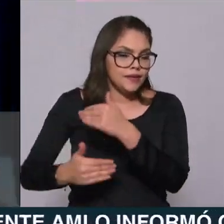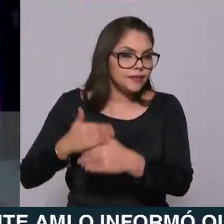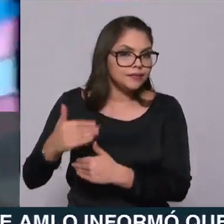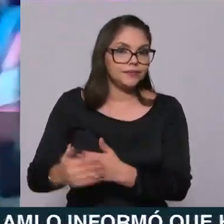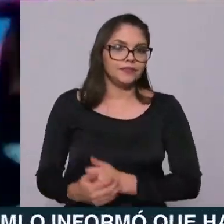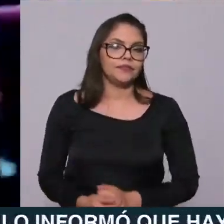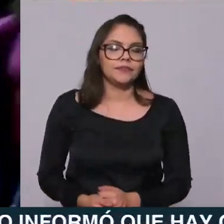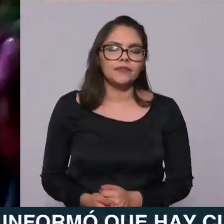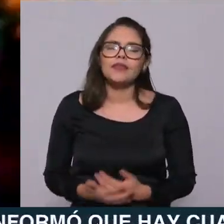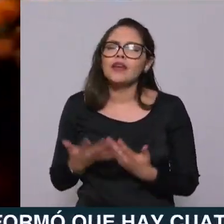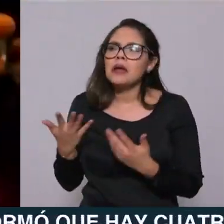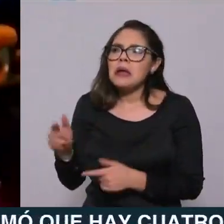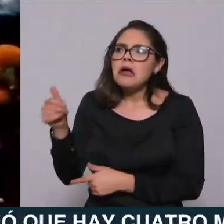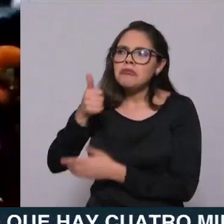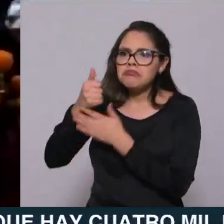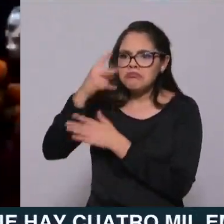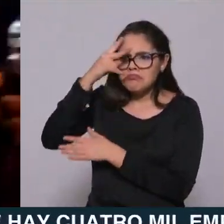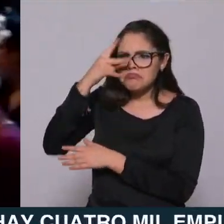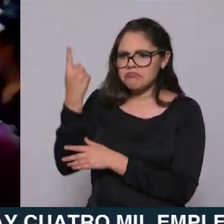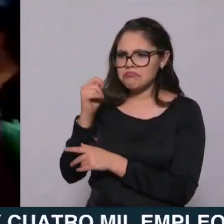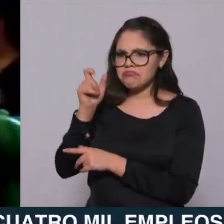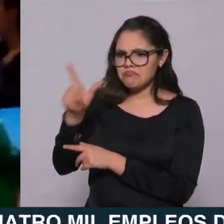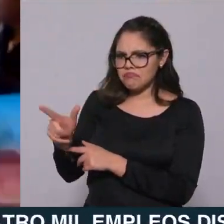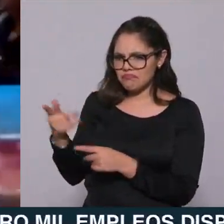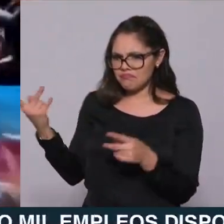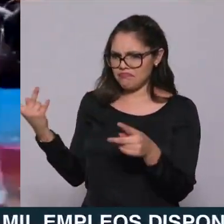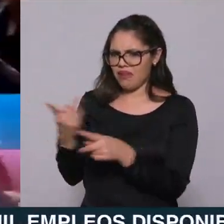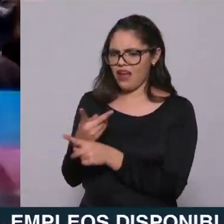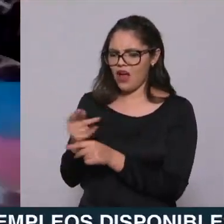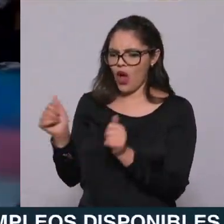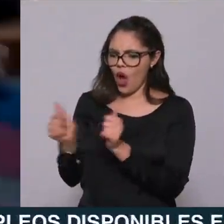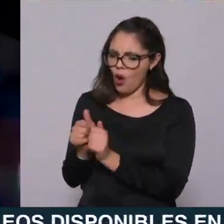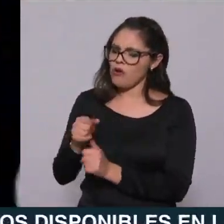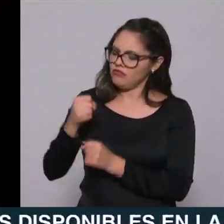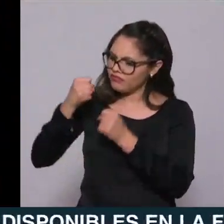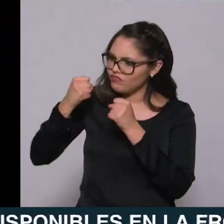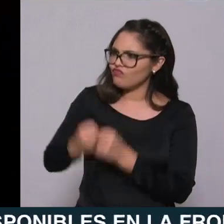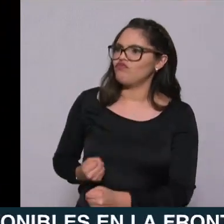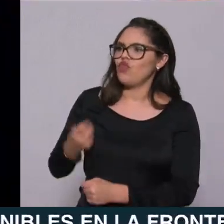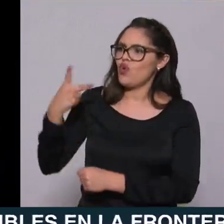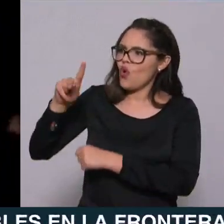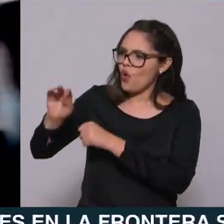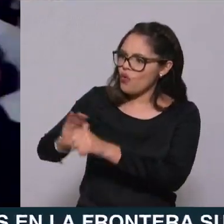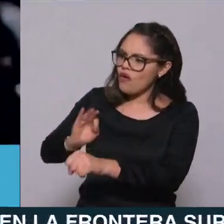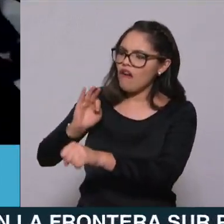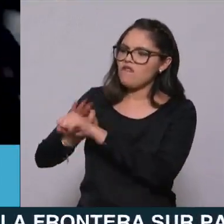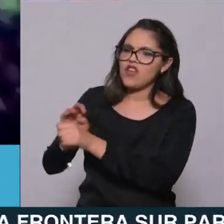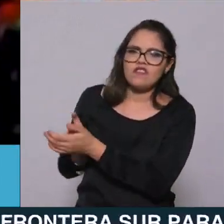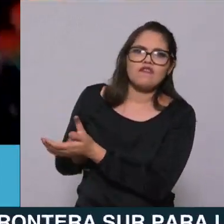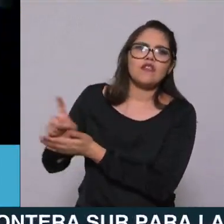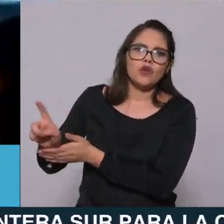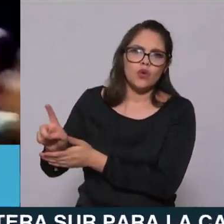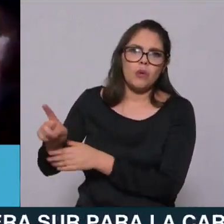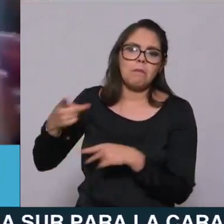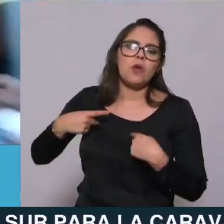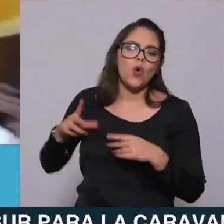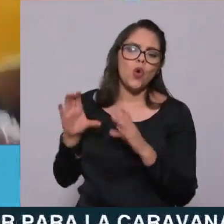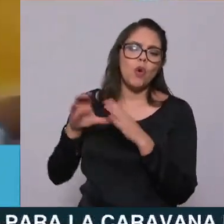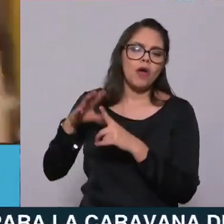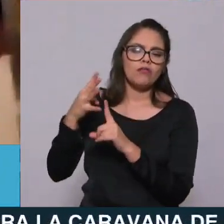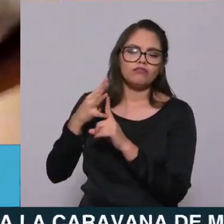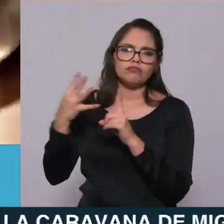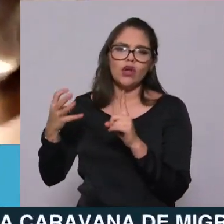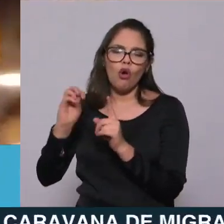Ciudad de México, ¿cómo está la situación en cuanto a la garantía de los derechos de las personas trans? Y sobre este tema que hablas de las